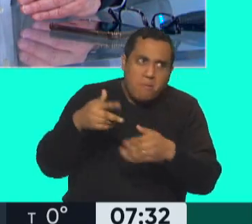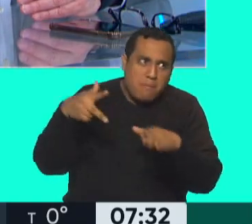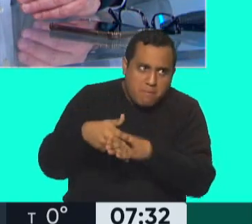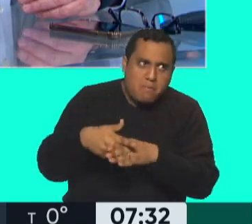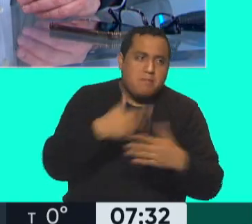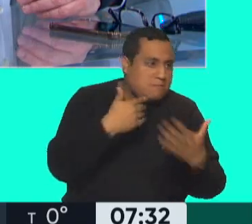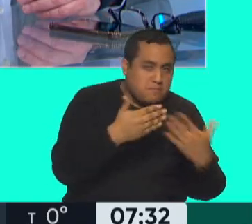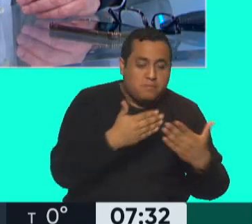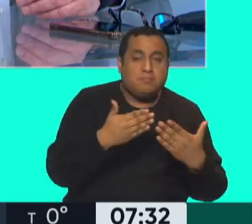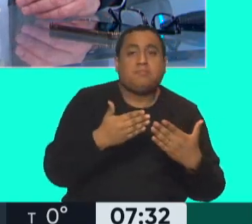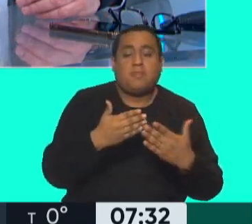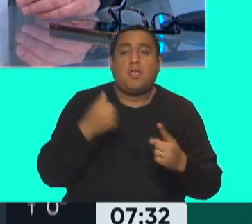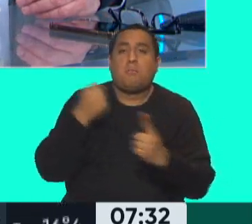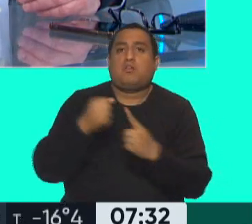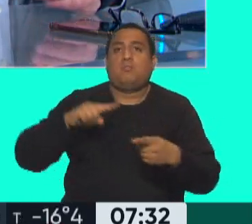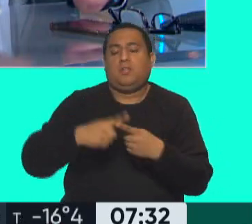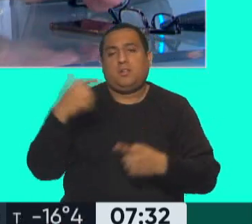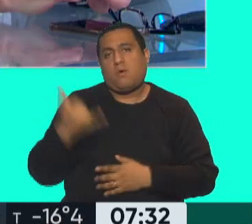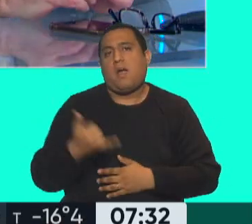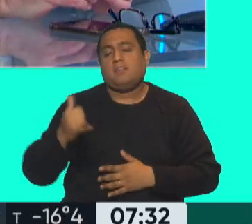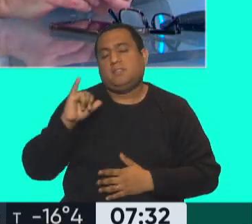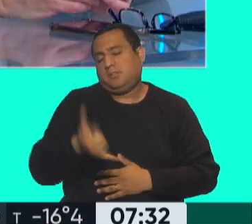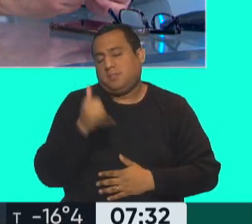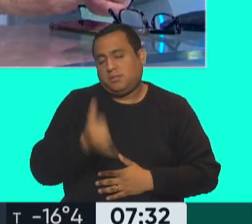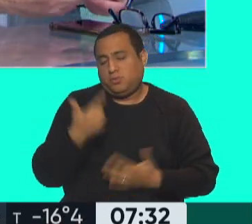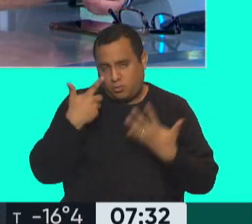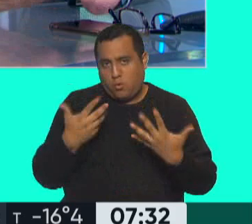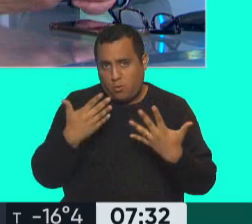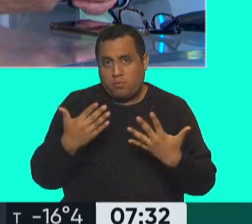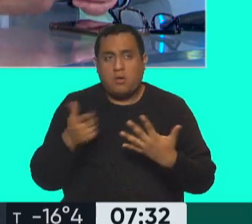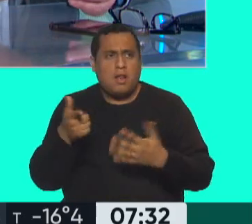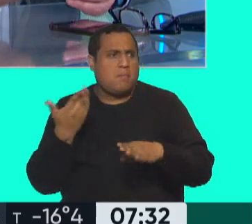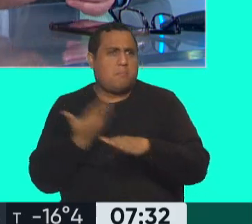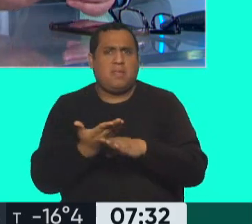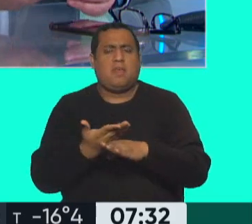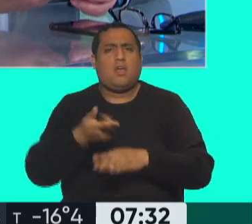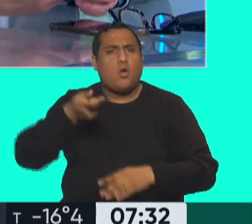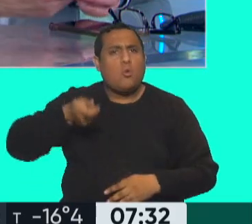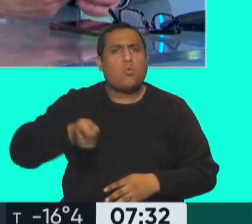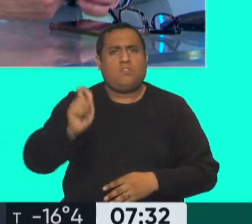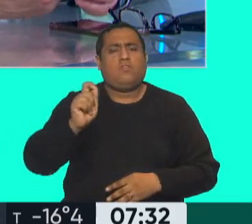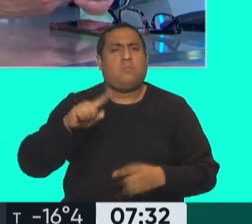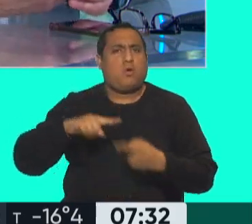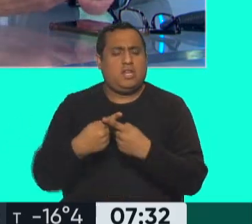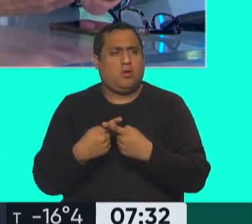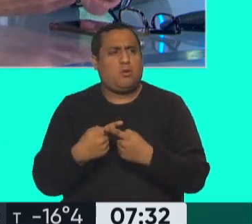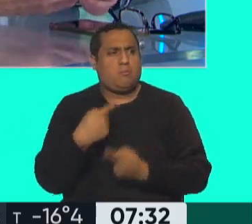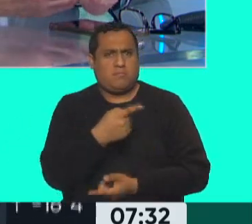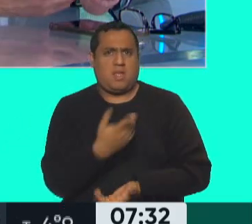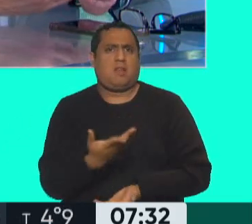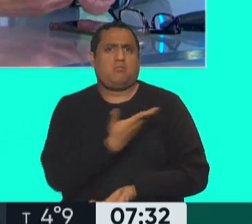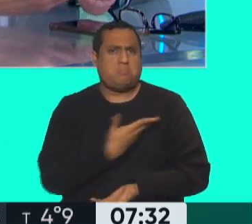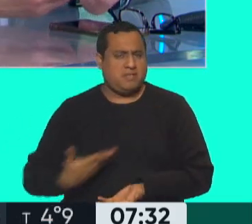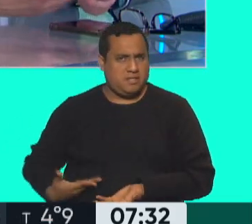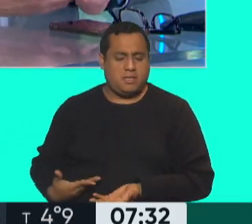genera y tiene impacto político si tiene impacto político obviamente presentar un pedido juicio político a un jefe de estado me parece que es un dato